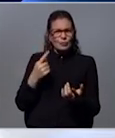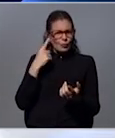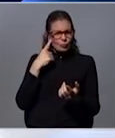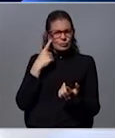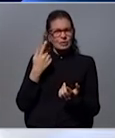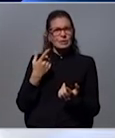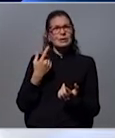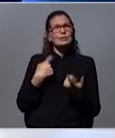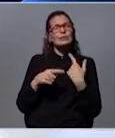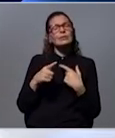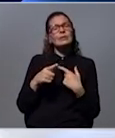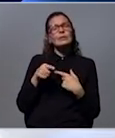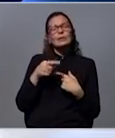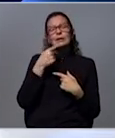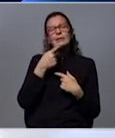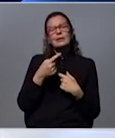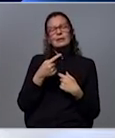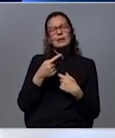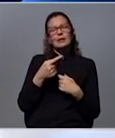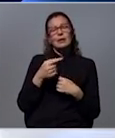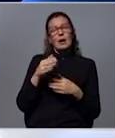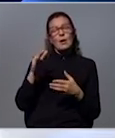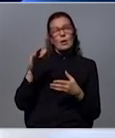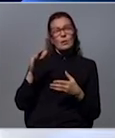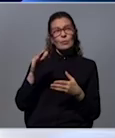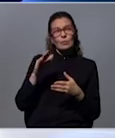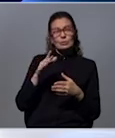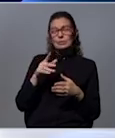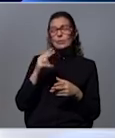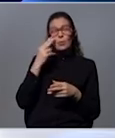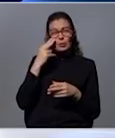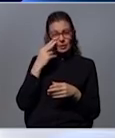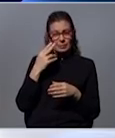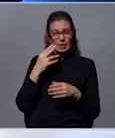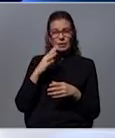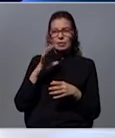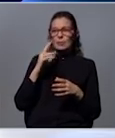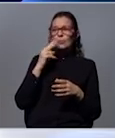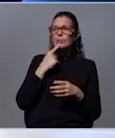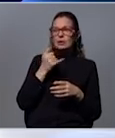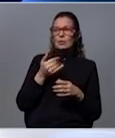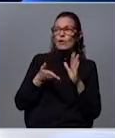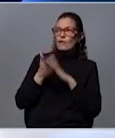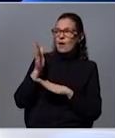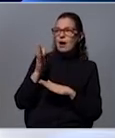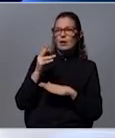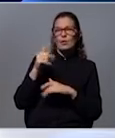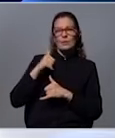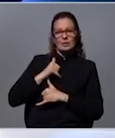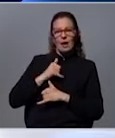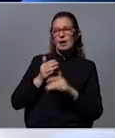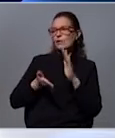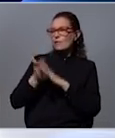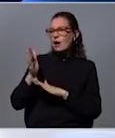entonces de lo que se trata es tomar parte cuando tenemos problemas hay un tornado los militares en índices llevan los